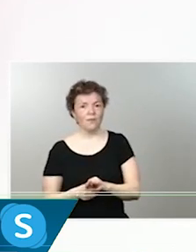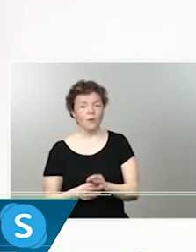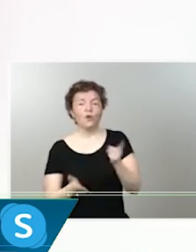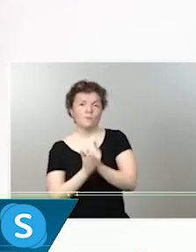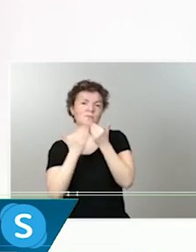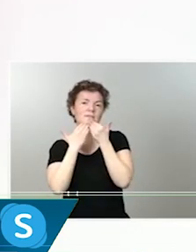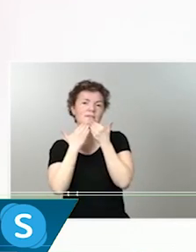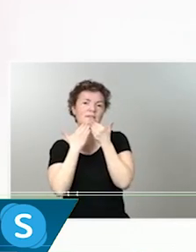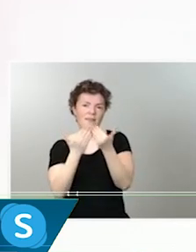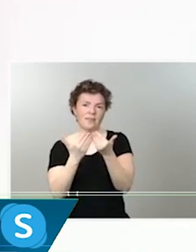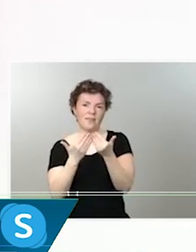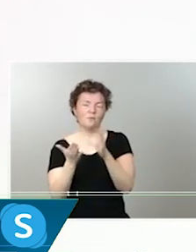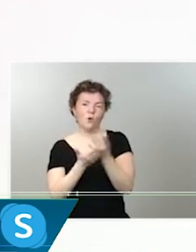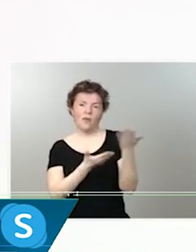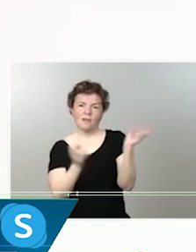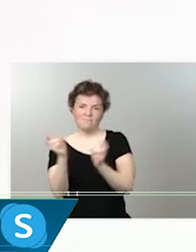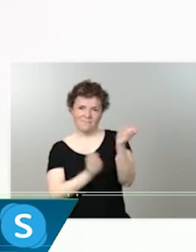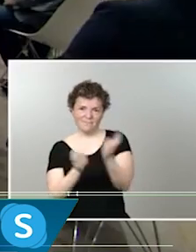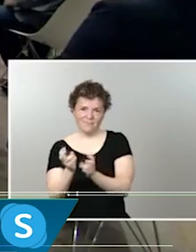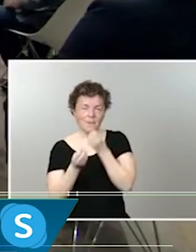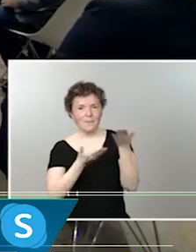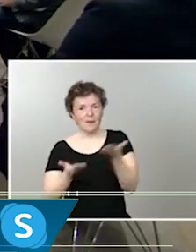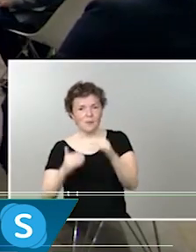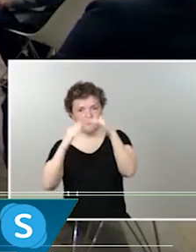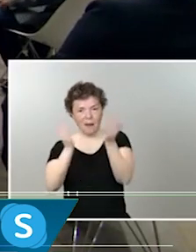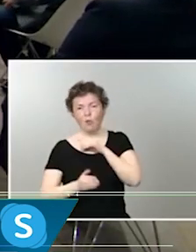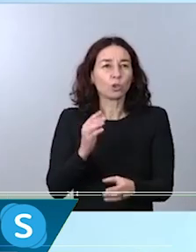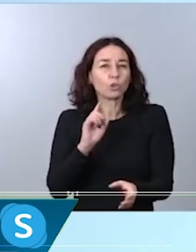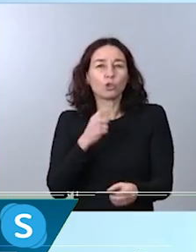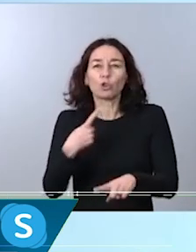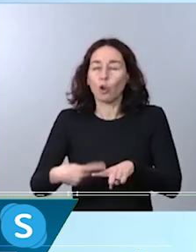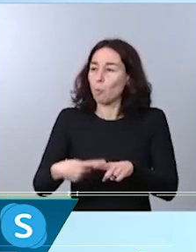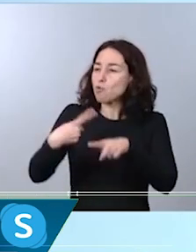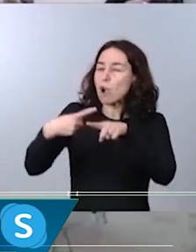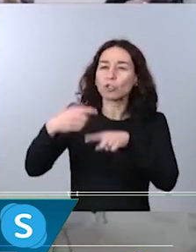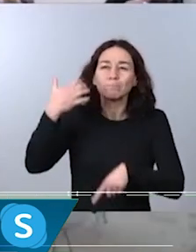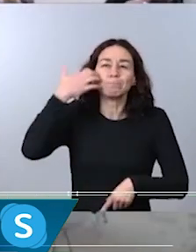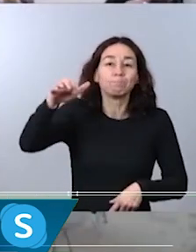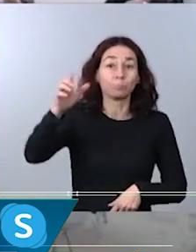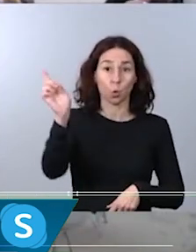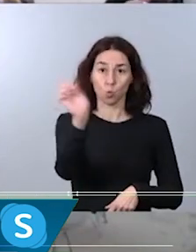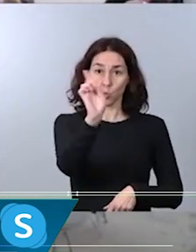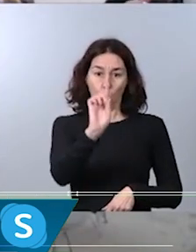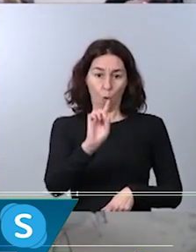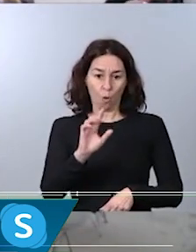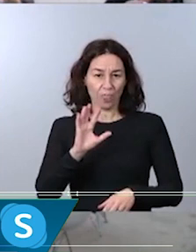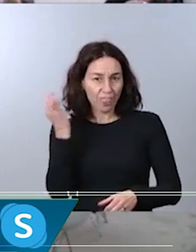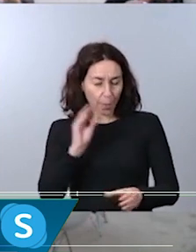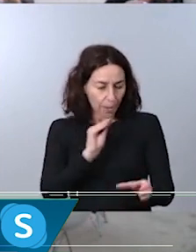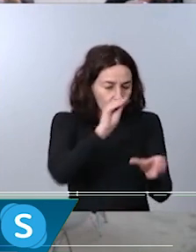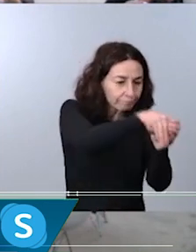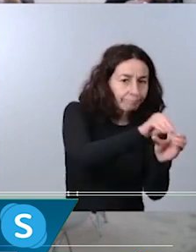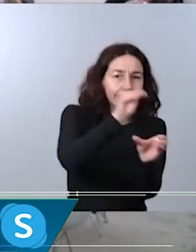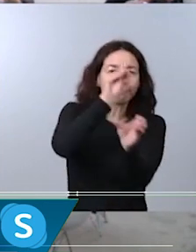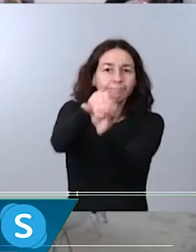por el resultado final pero efectivamente me parece muy poca caída para porque tenemos que ser conscientes de que vivimos un